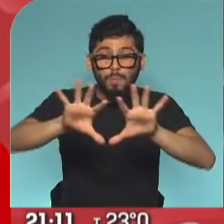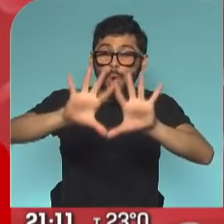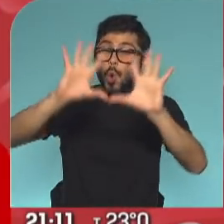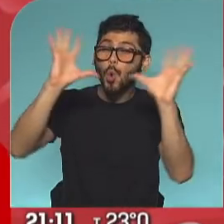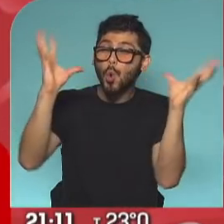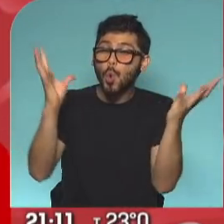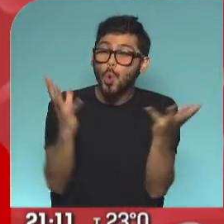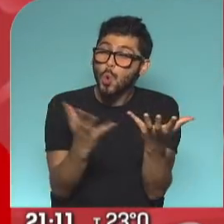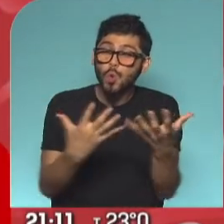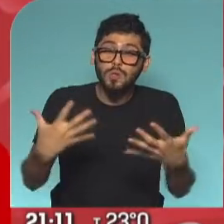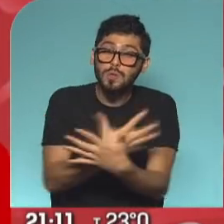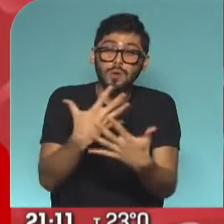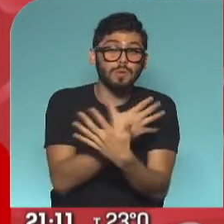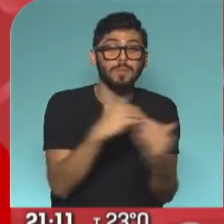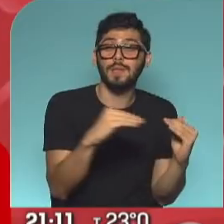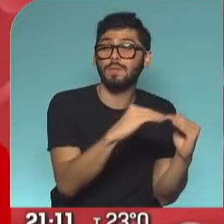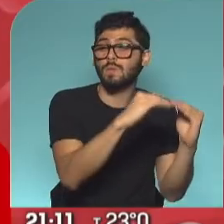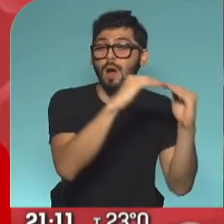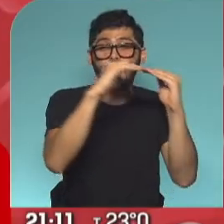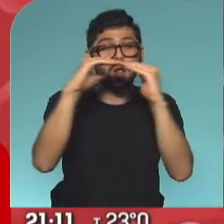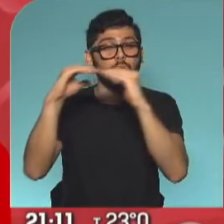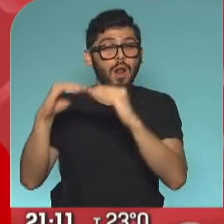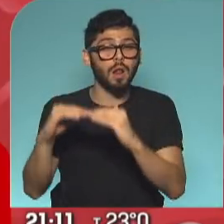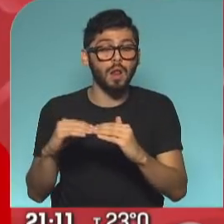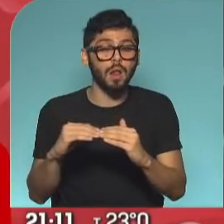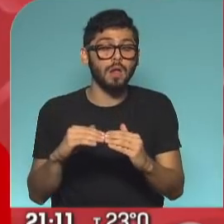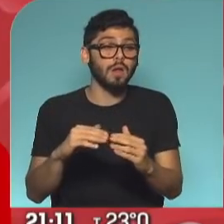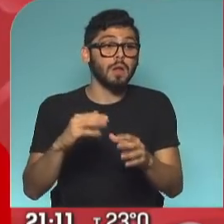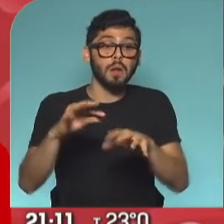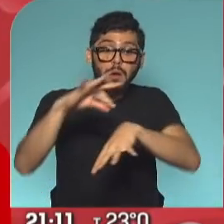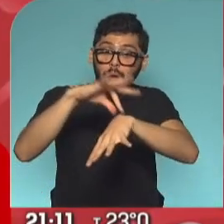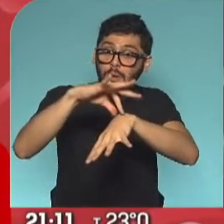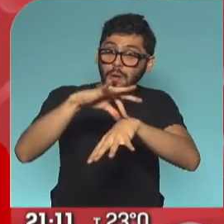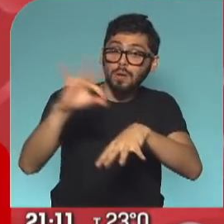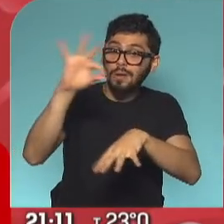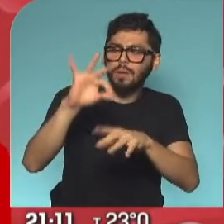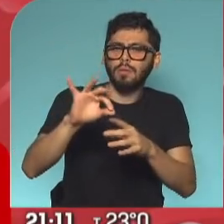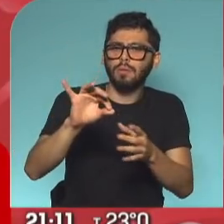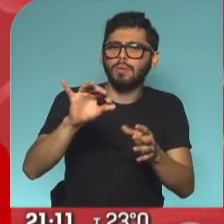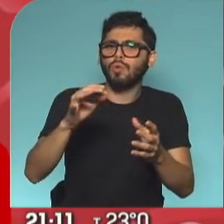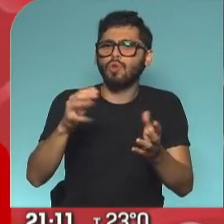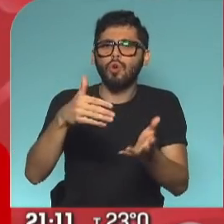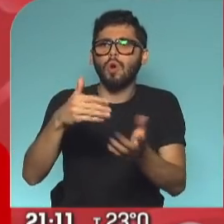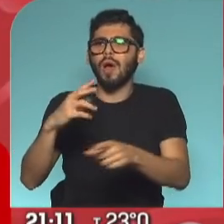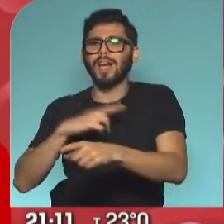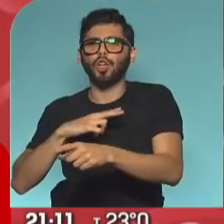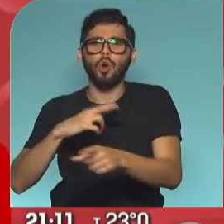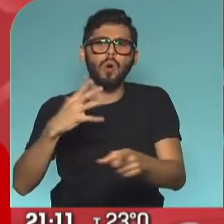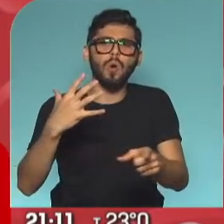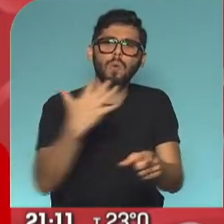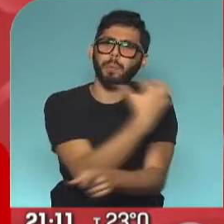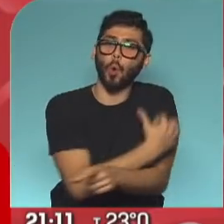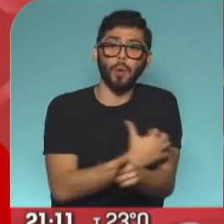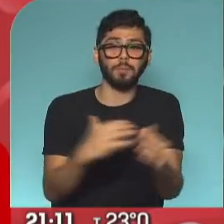igual. Una pandemia que no discrimina entre pobres y ricos. Una